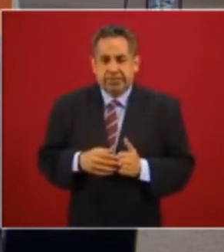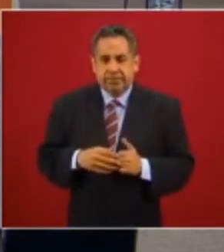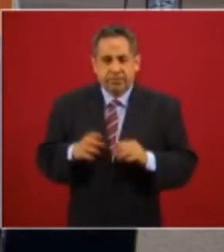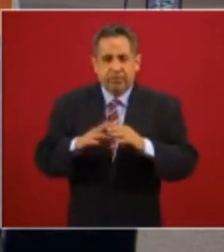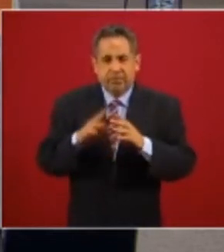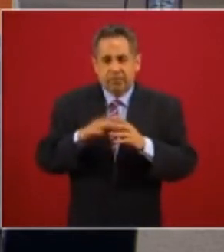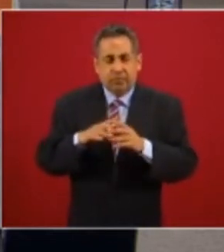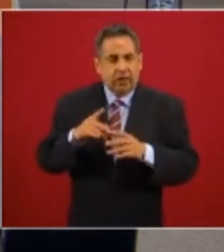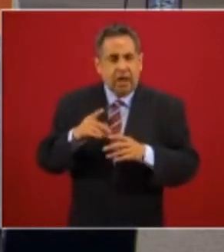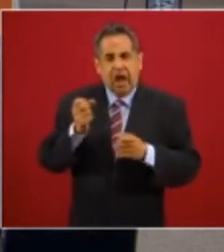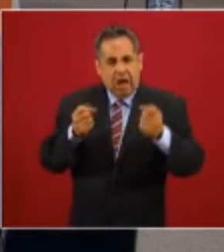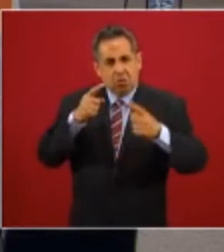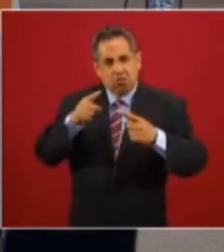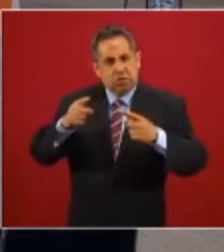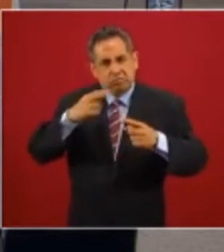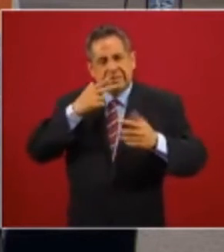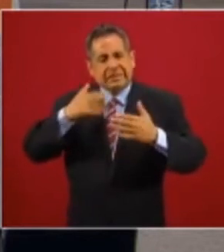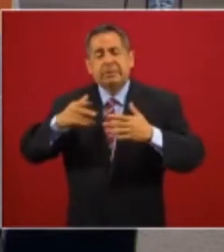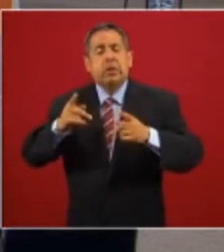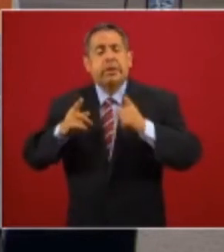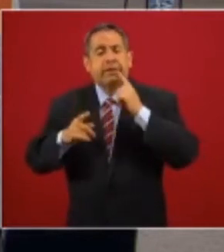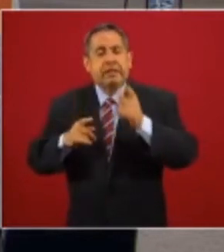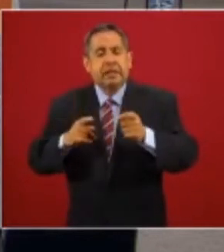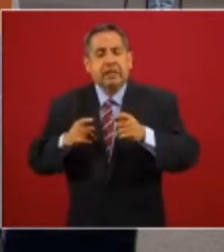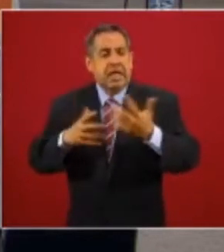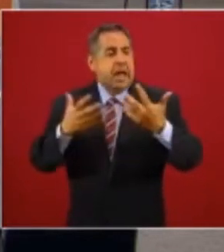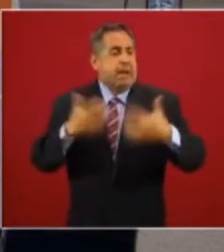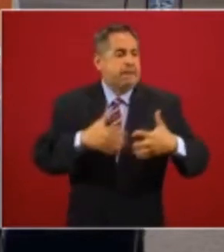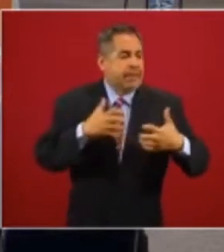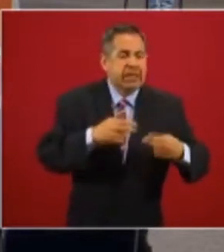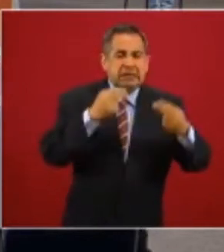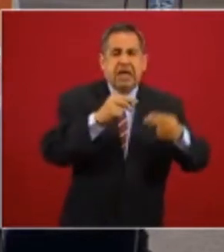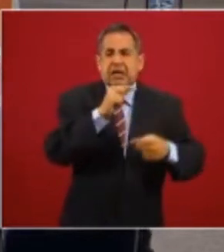agricultores muy prósperos, ¿no? De empresas,